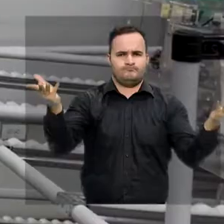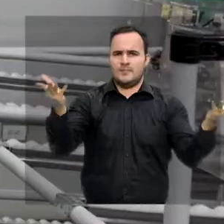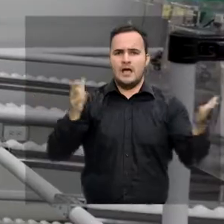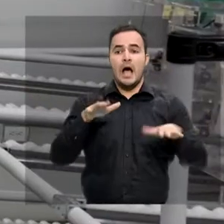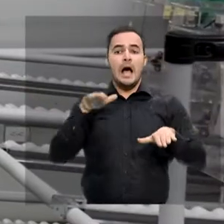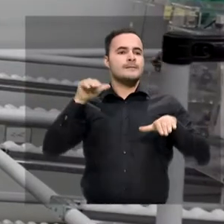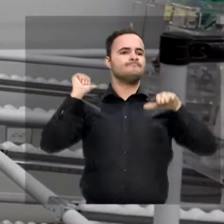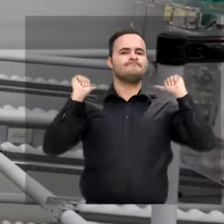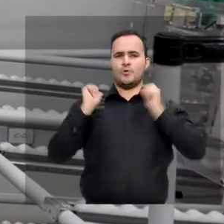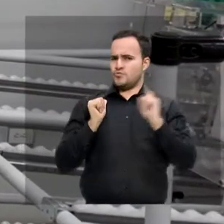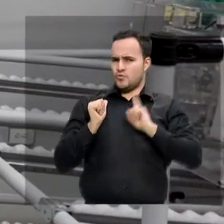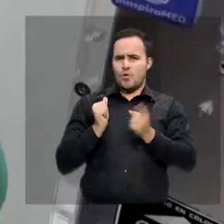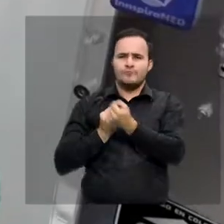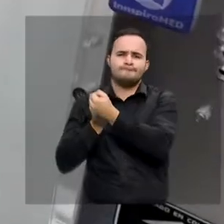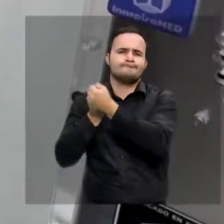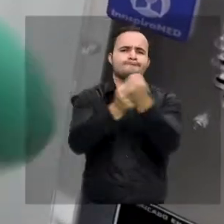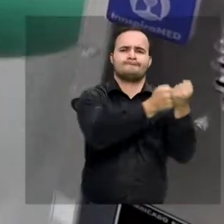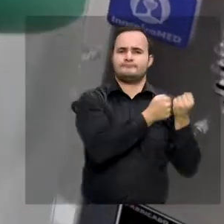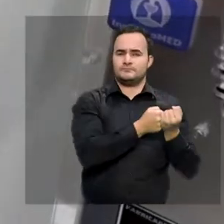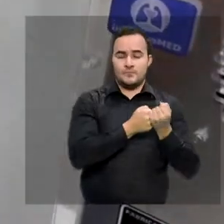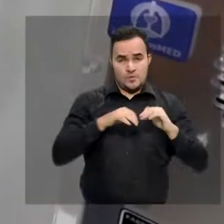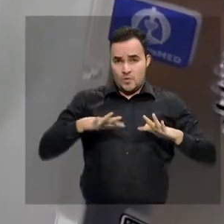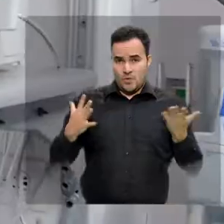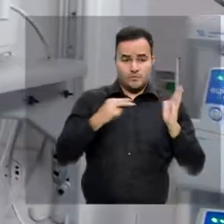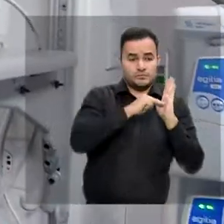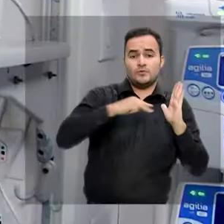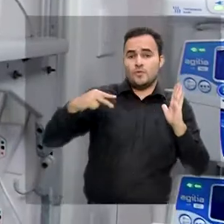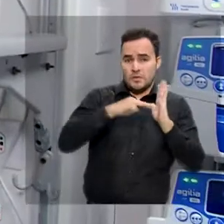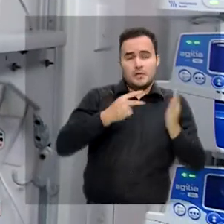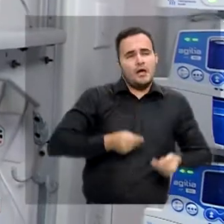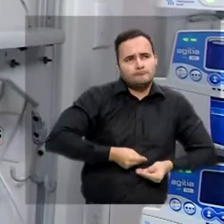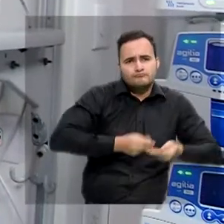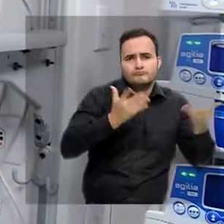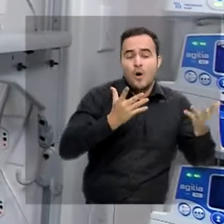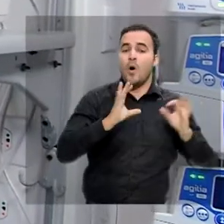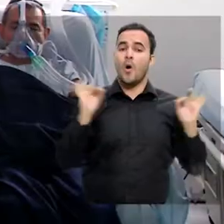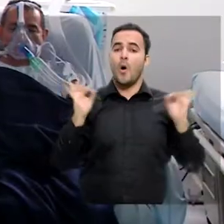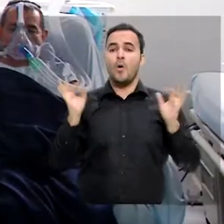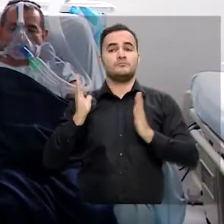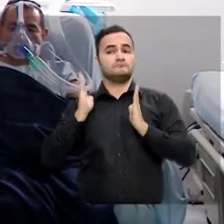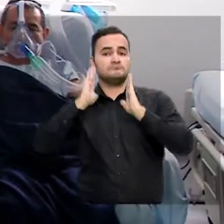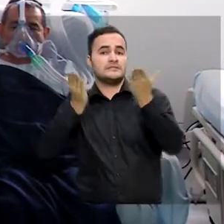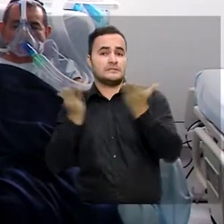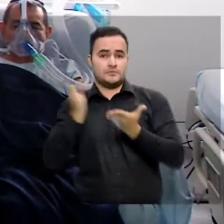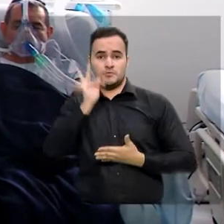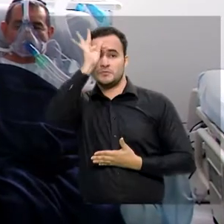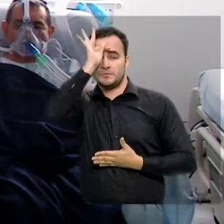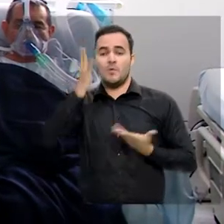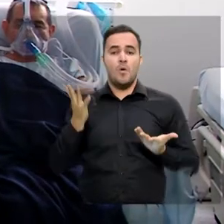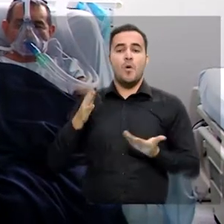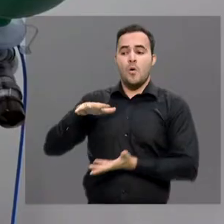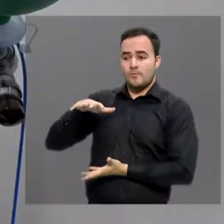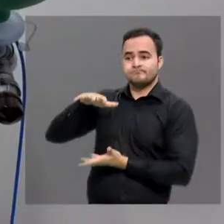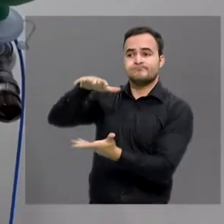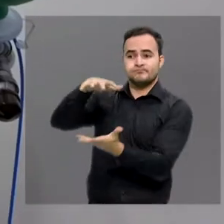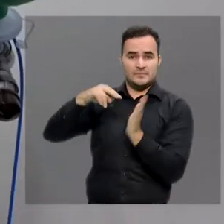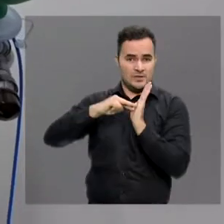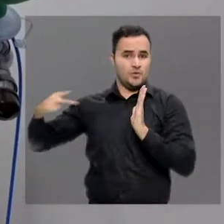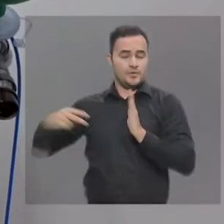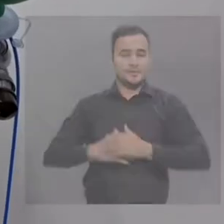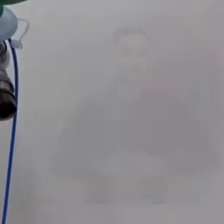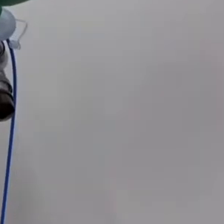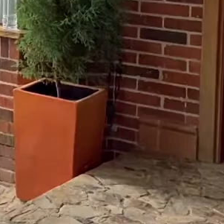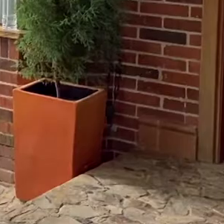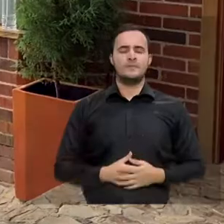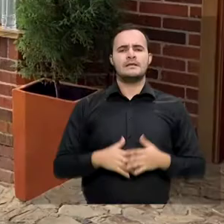esfuerzos para brindar una mano al resto del país. Las ayudas van desde herramientas tecnológicas hasta atención hospitalaria y entrega de